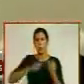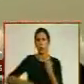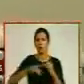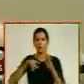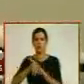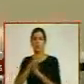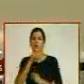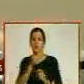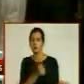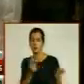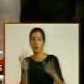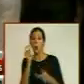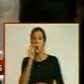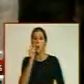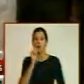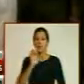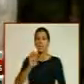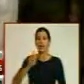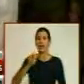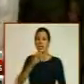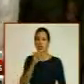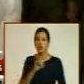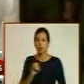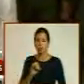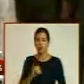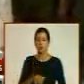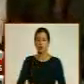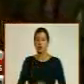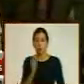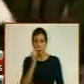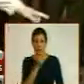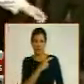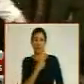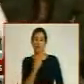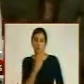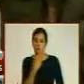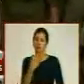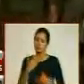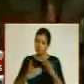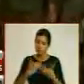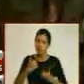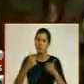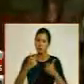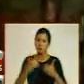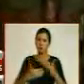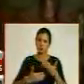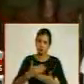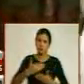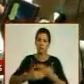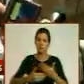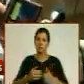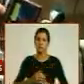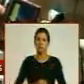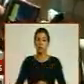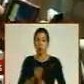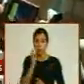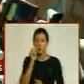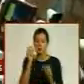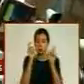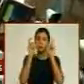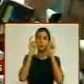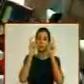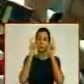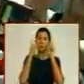corresponde al sargento mayor Enzo Céspedes. Según el jefe del Core 3, se recupera satisfactoriamente. Está consciente